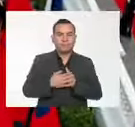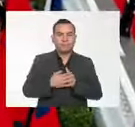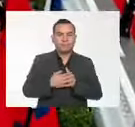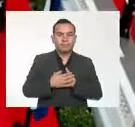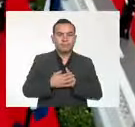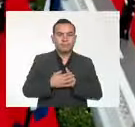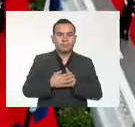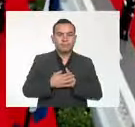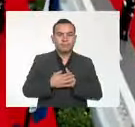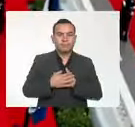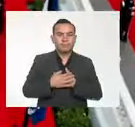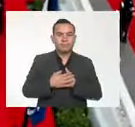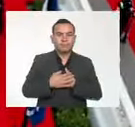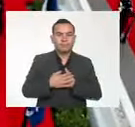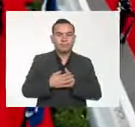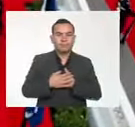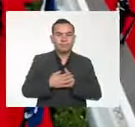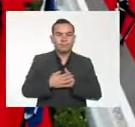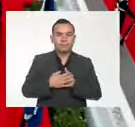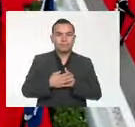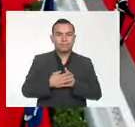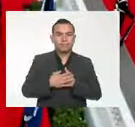¡Unidades! ¡Canso!